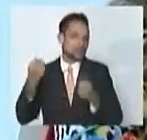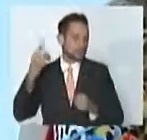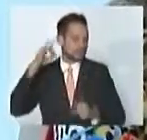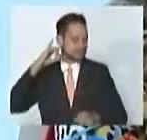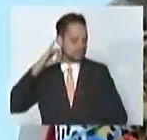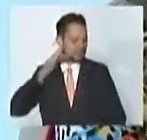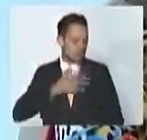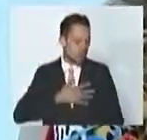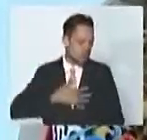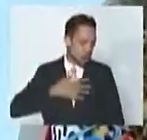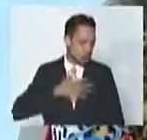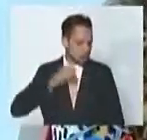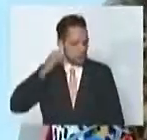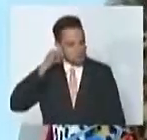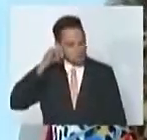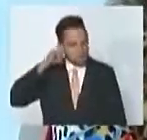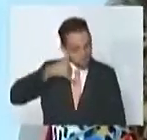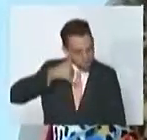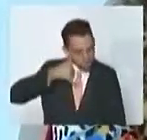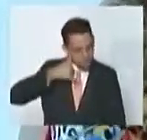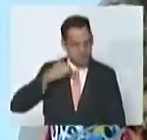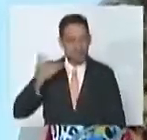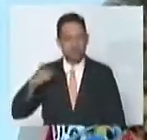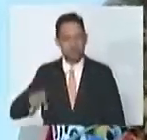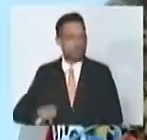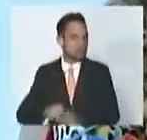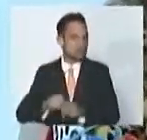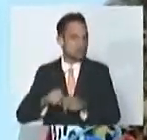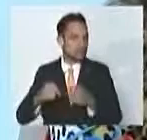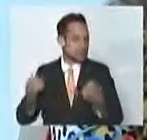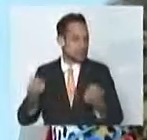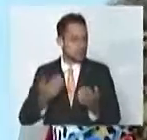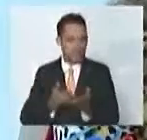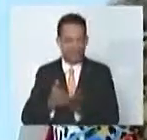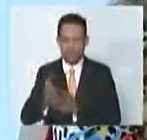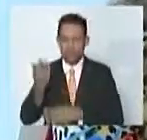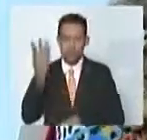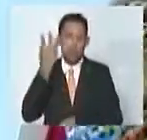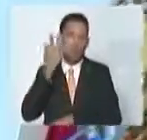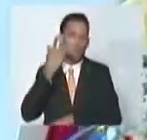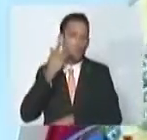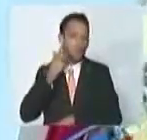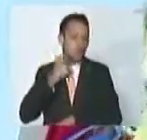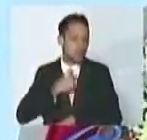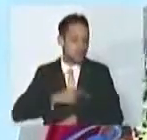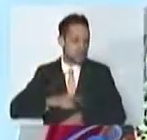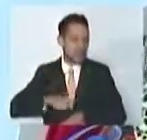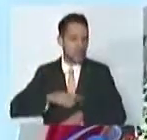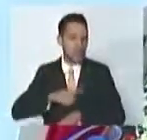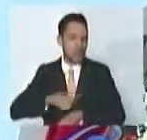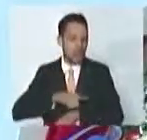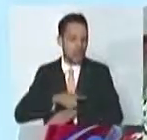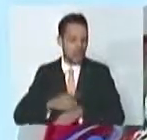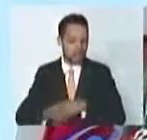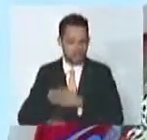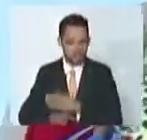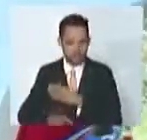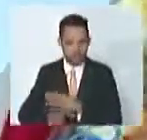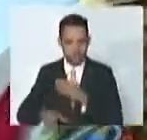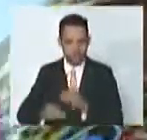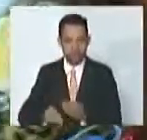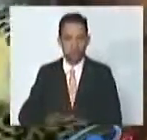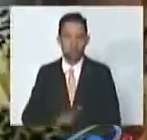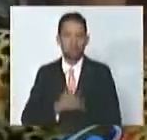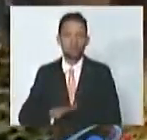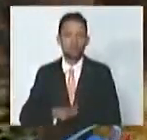empiezan a tener una pérdida cuando esto es usado con mucha frecuencia. Pues estamos hablando de música,